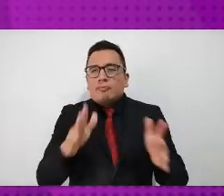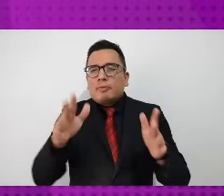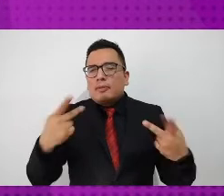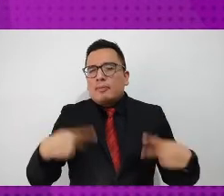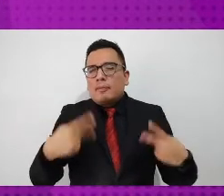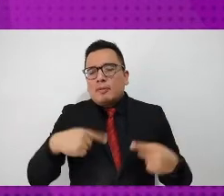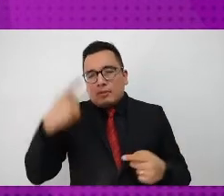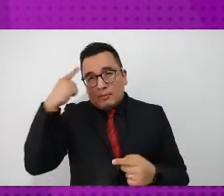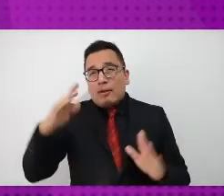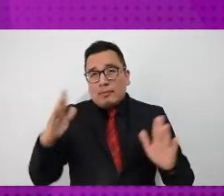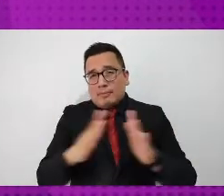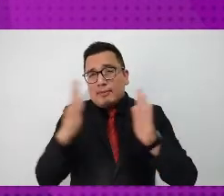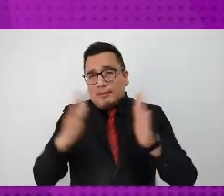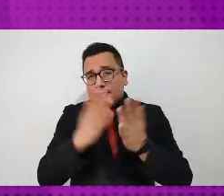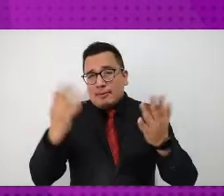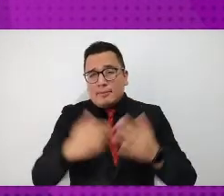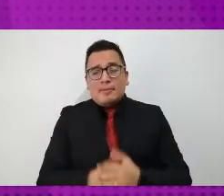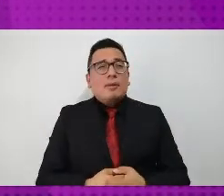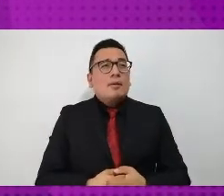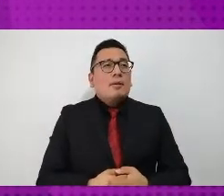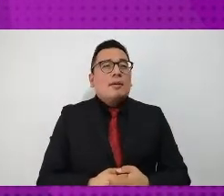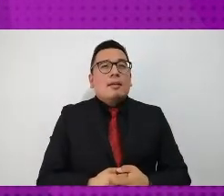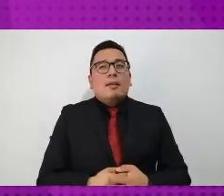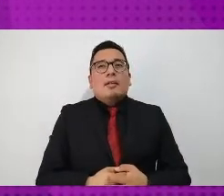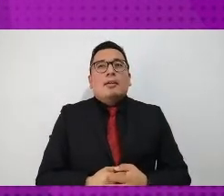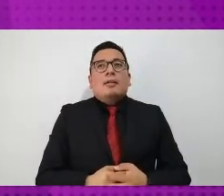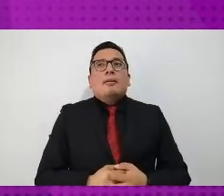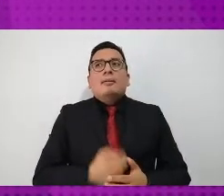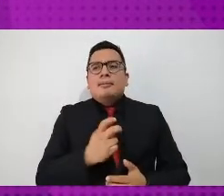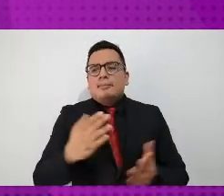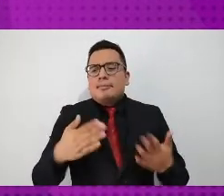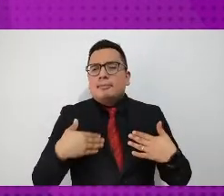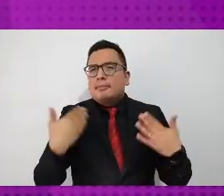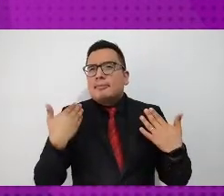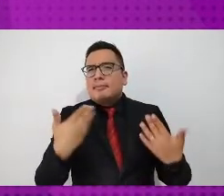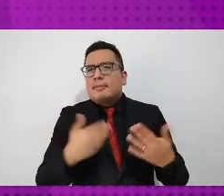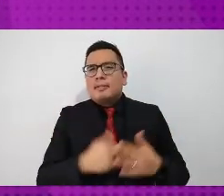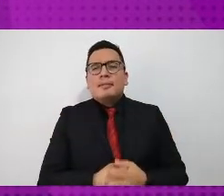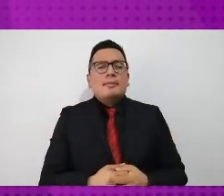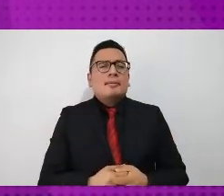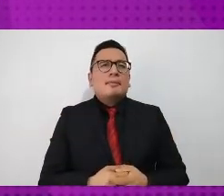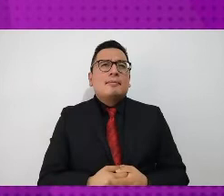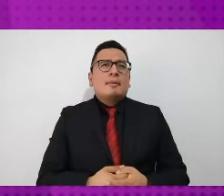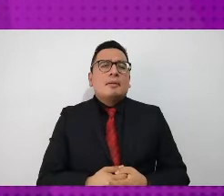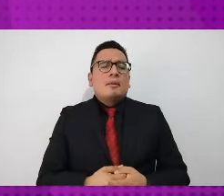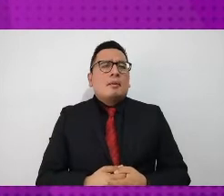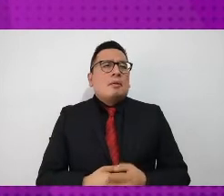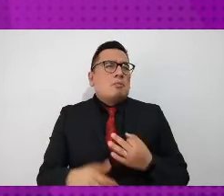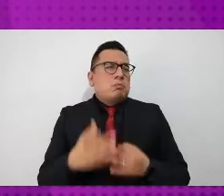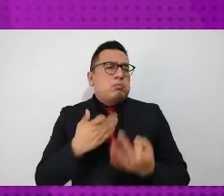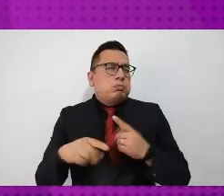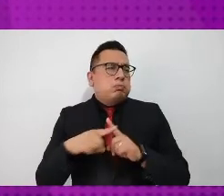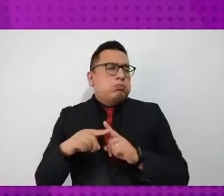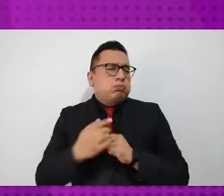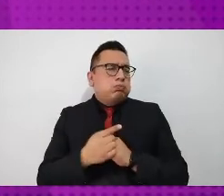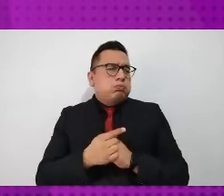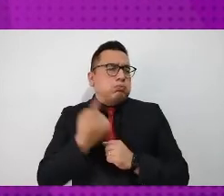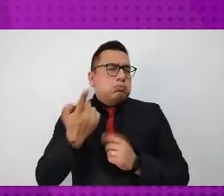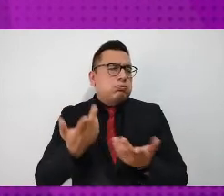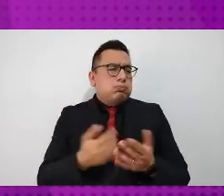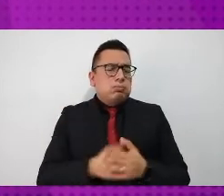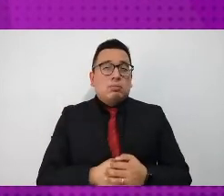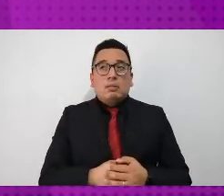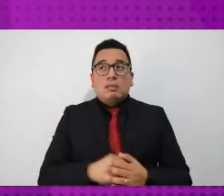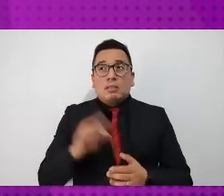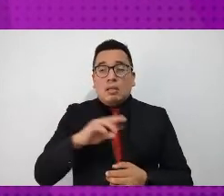para que participara en las urnas tuviera confianza todo resultado era muy muy muy positivo porque sin